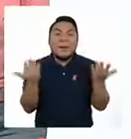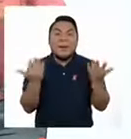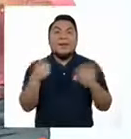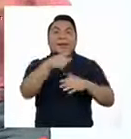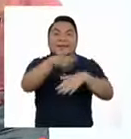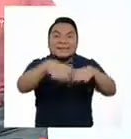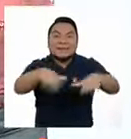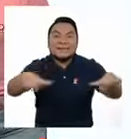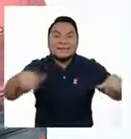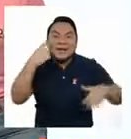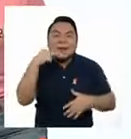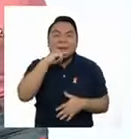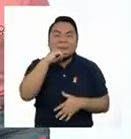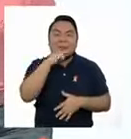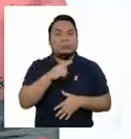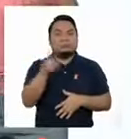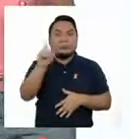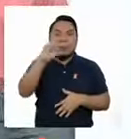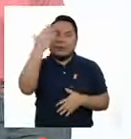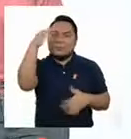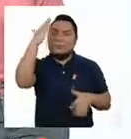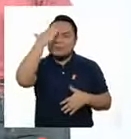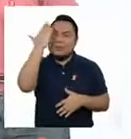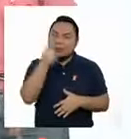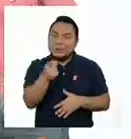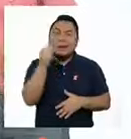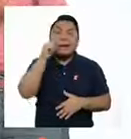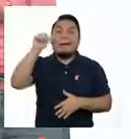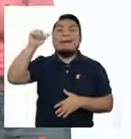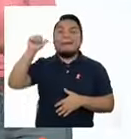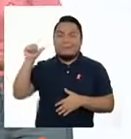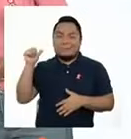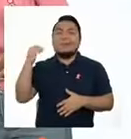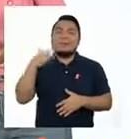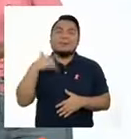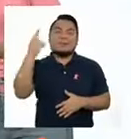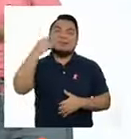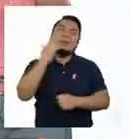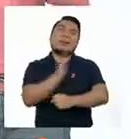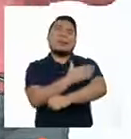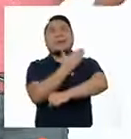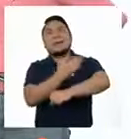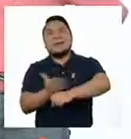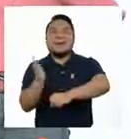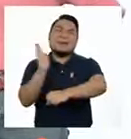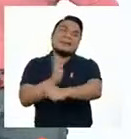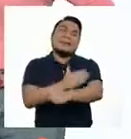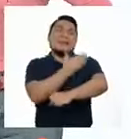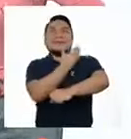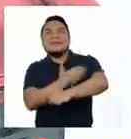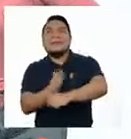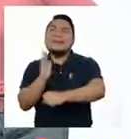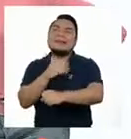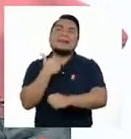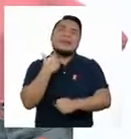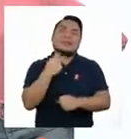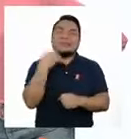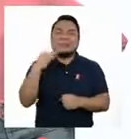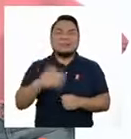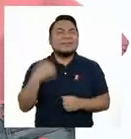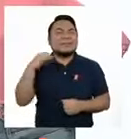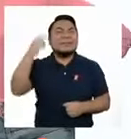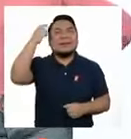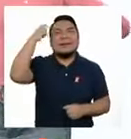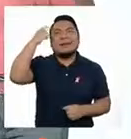Niñas y niños, no saben, desde ayer estoy que tarareo y tarareo una canción. ¡No sale